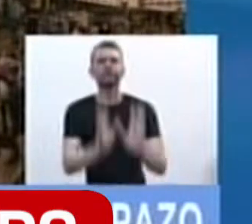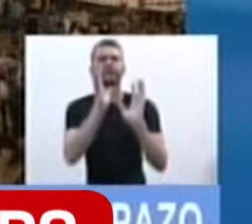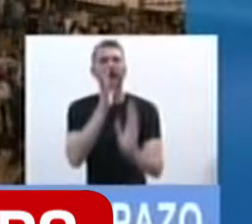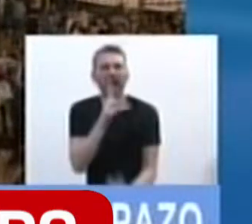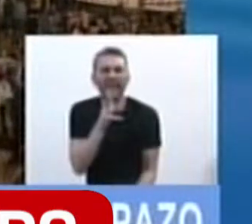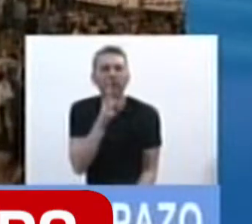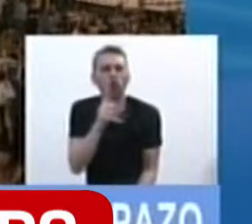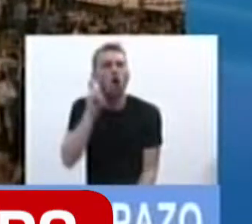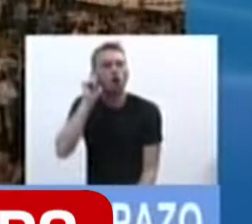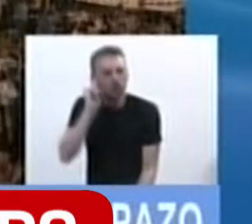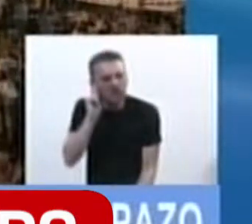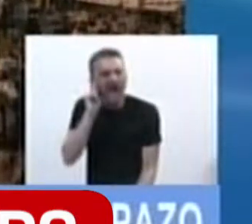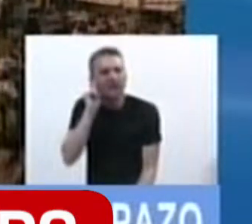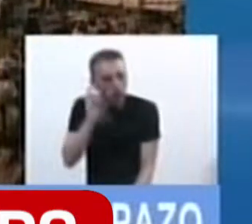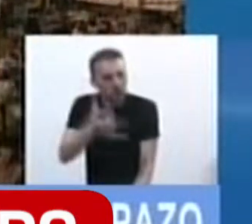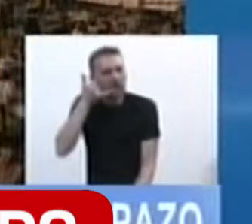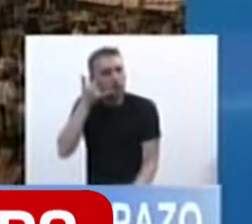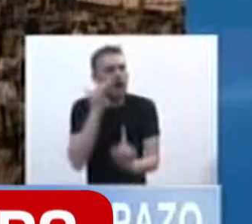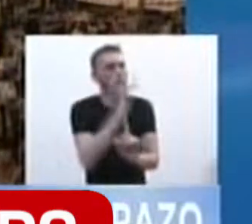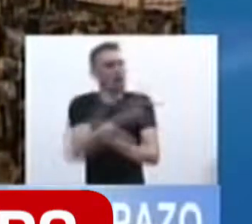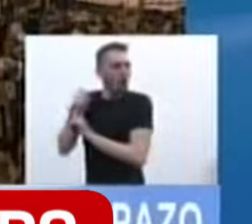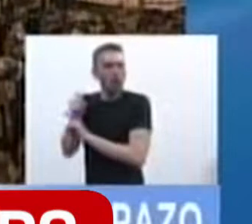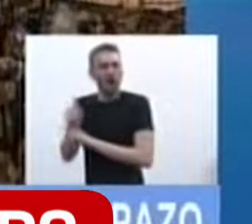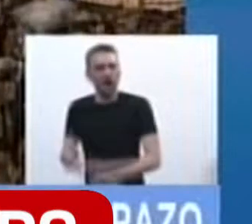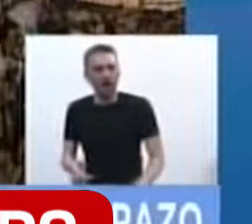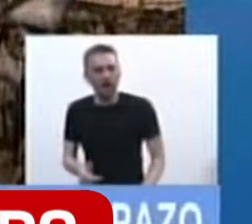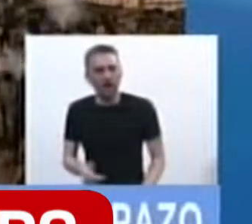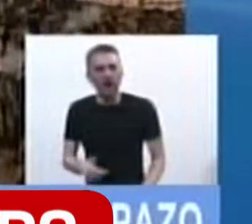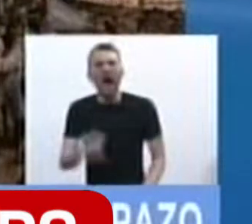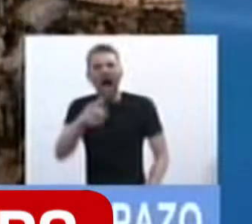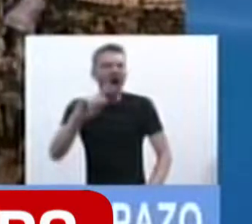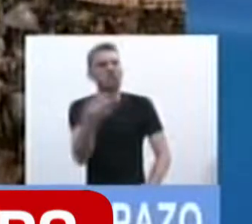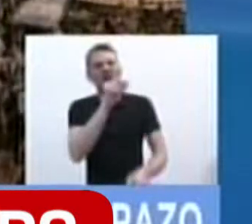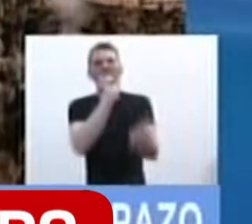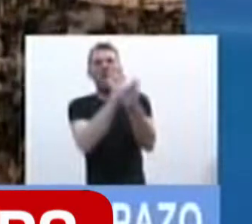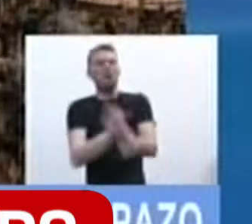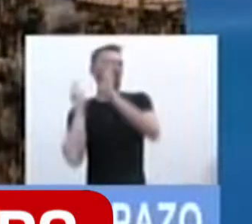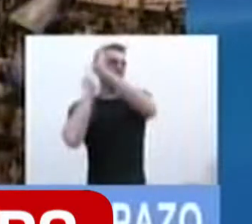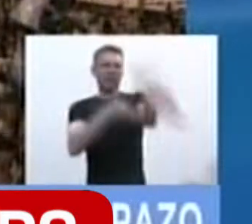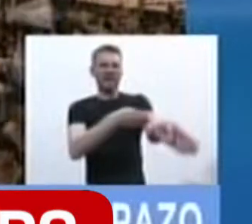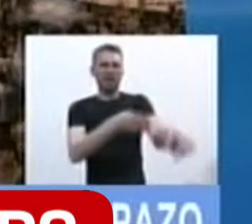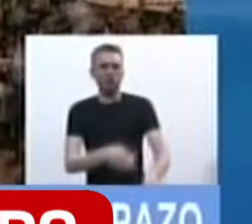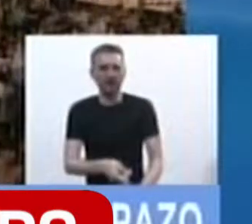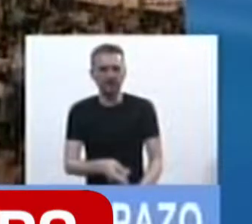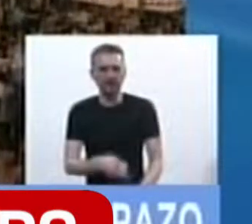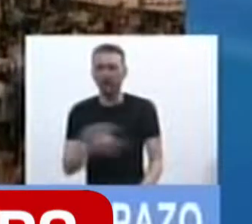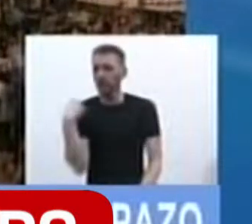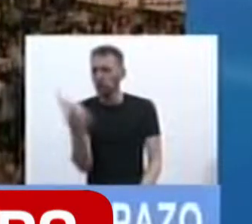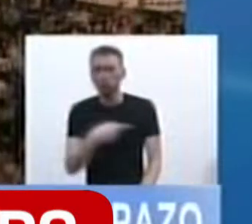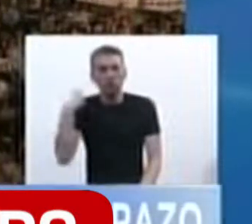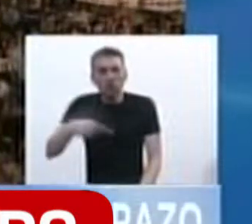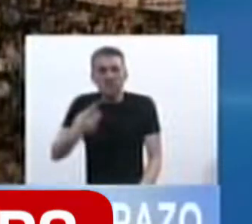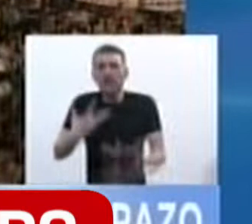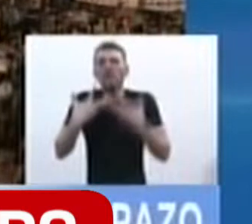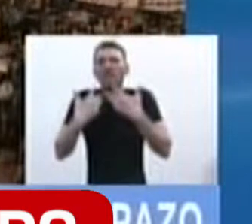les arrebata el celular en la calle, no dudan en pedir poco menos que la pena de muerte. Nosotros defendemos la vida siempre,